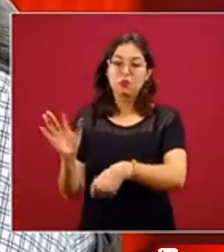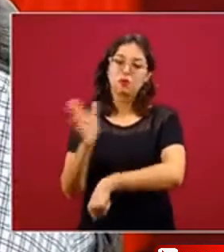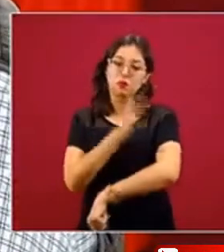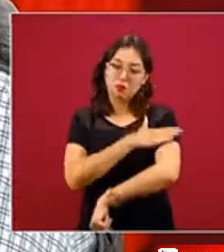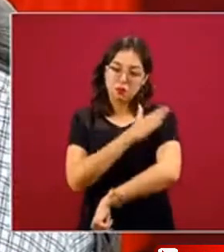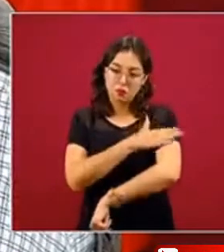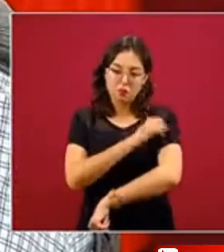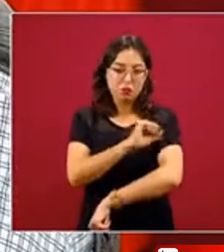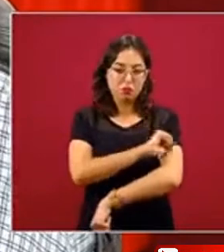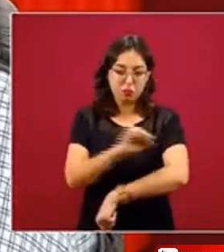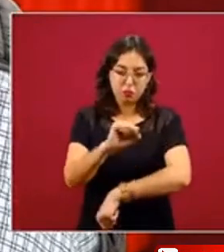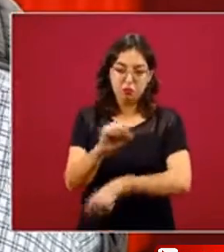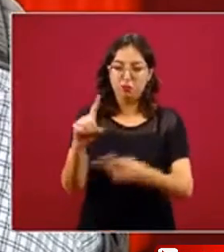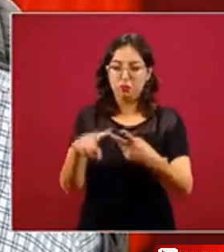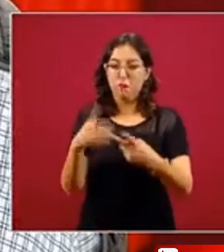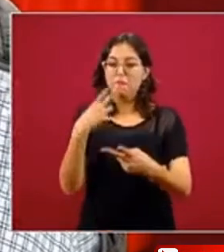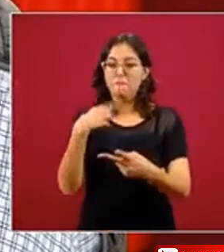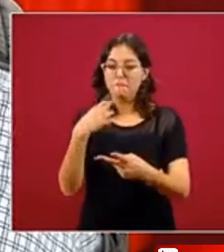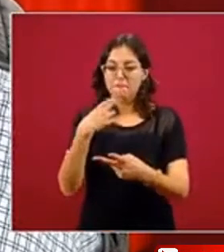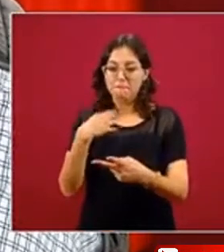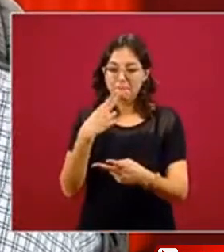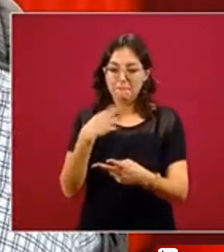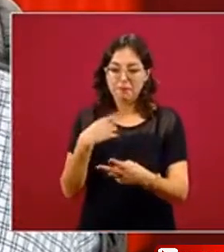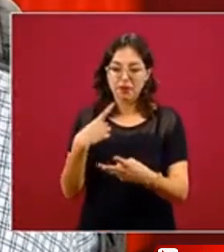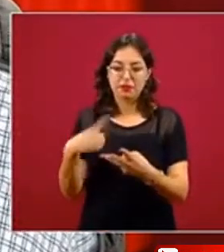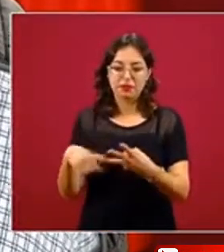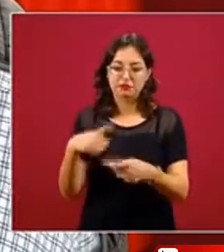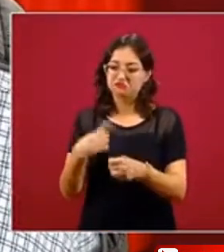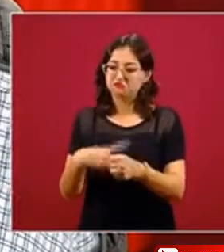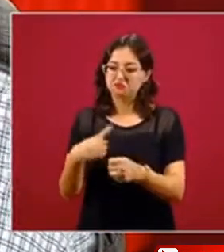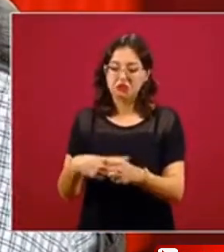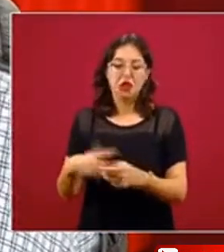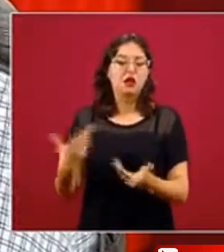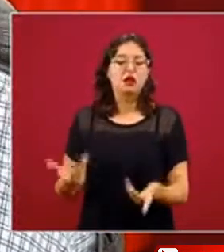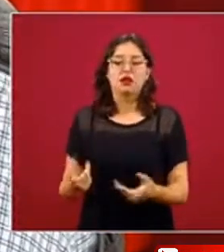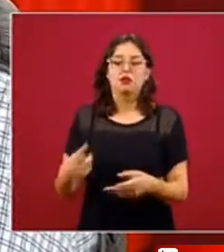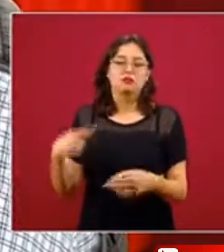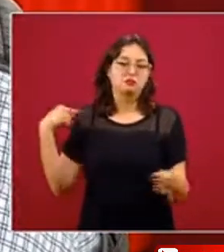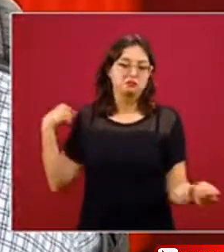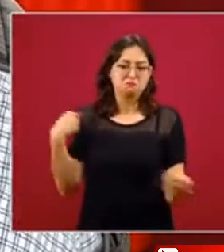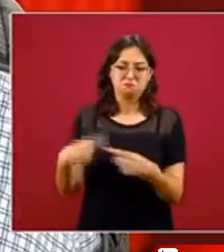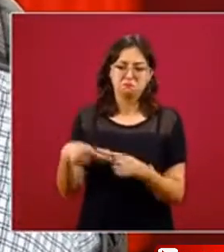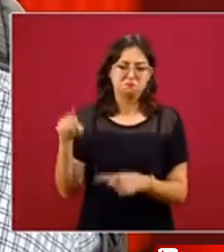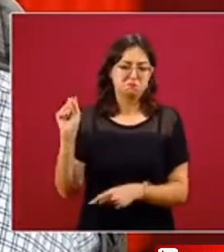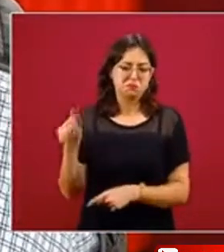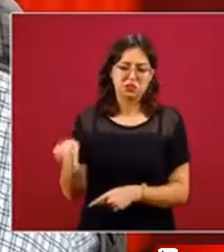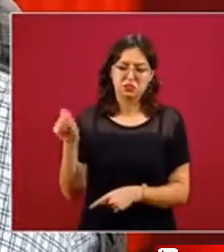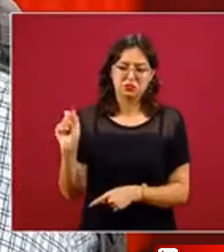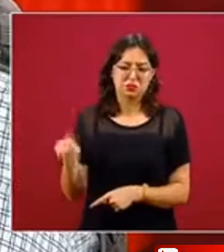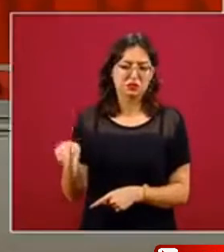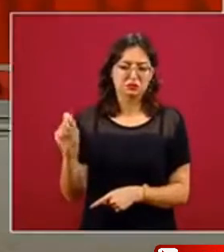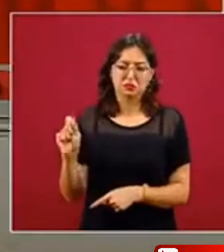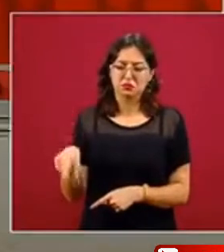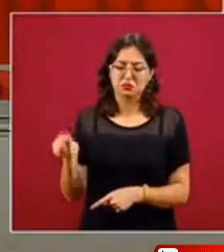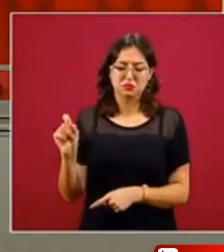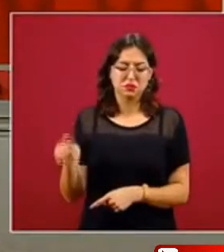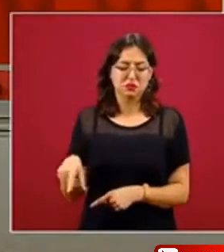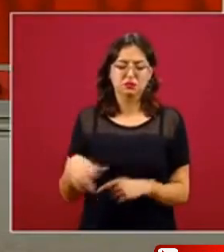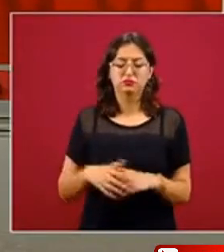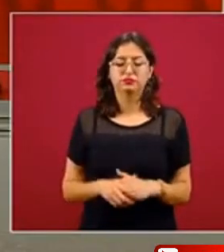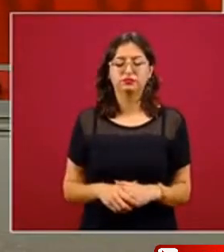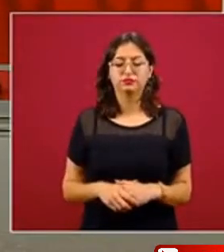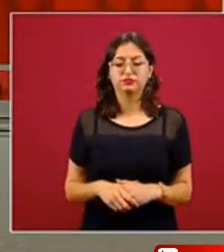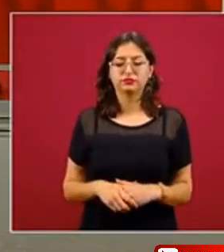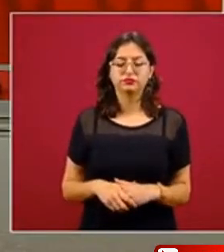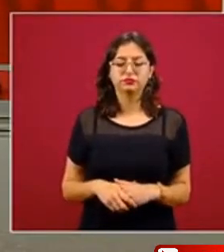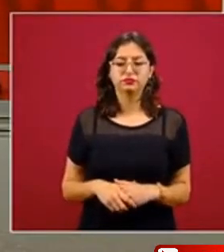tenían hipertensión, tantas tenían diabetes, y los números realmente no han variado mucho en la proporción de lo que se ha estado presentando. Se